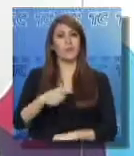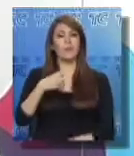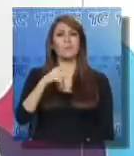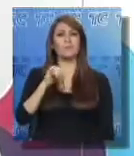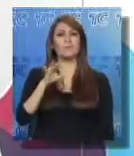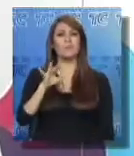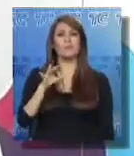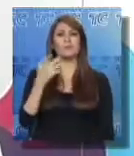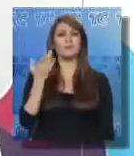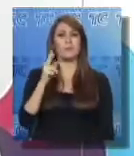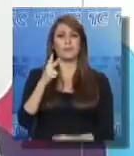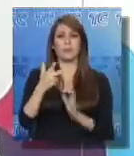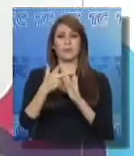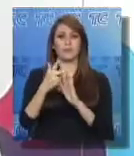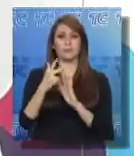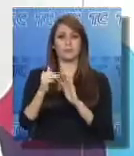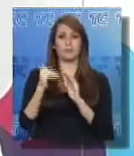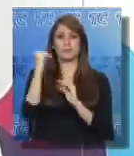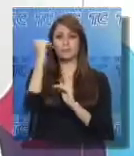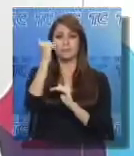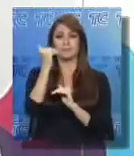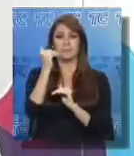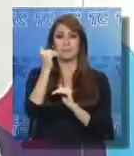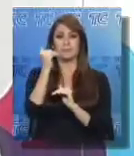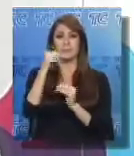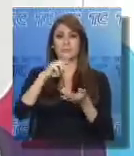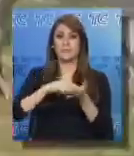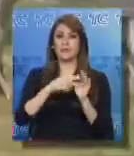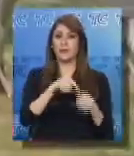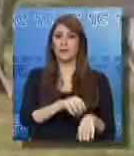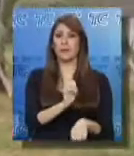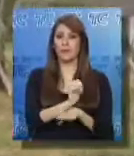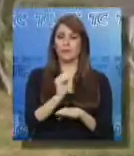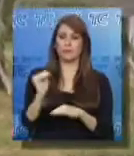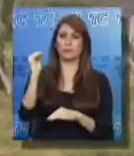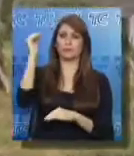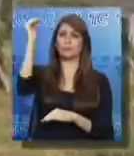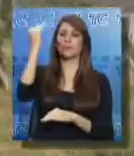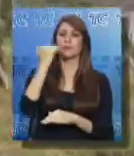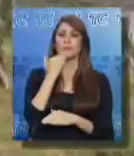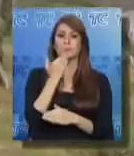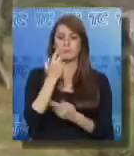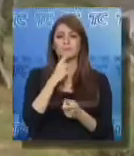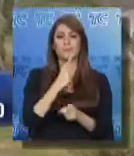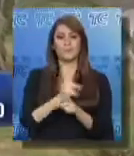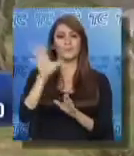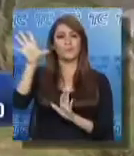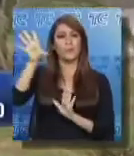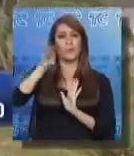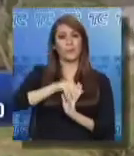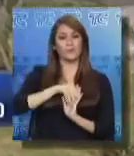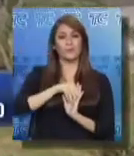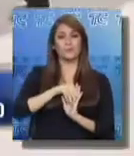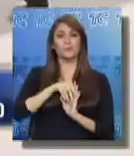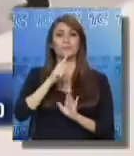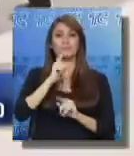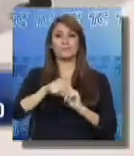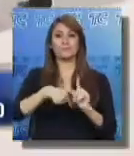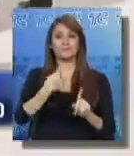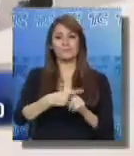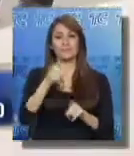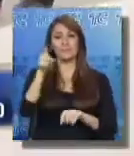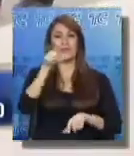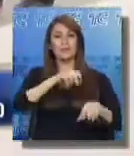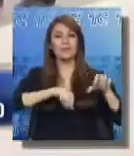Beijing es casi 3 veces y media más que el PIB del Ecuador. Como uno de los planes concretos de cooperación de